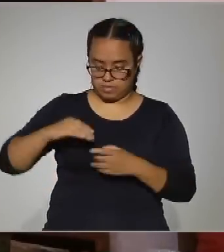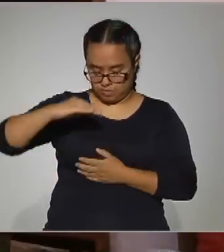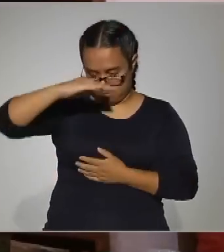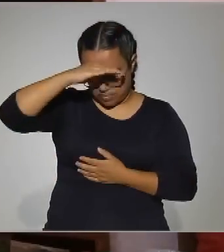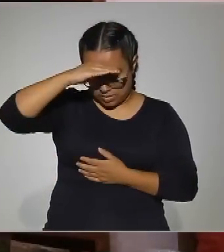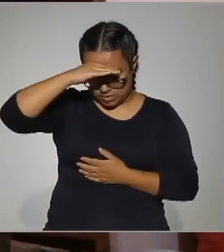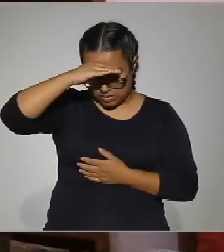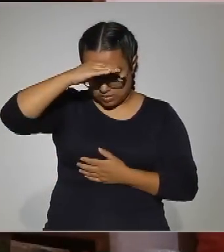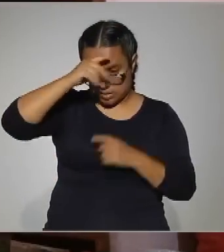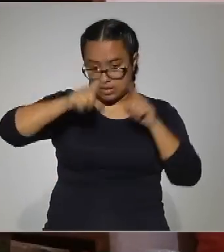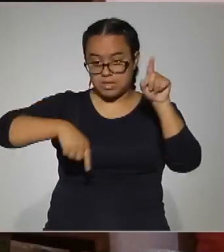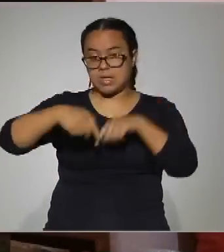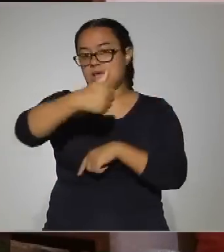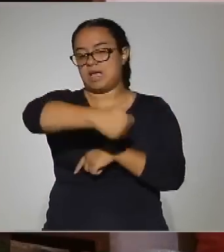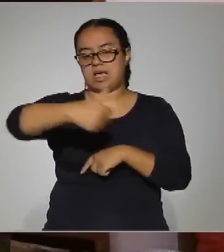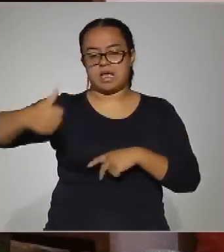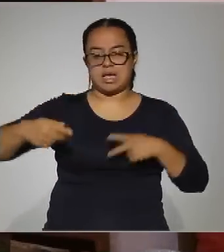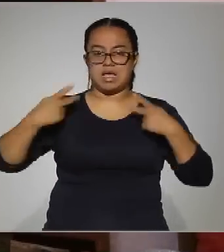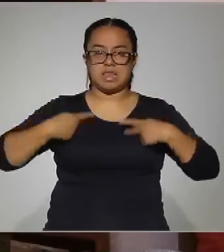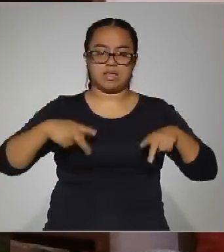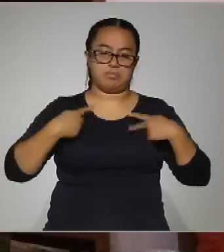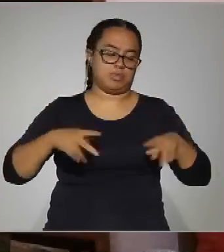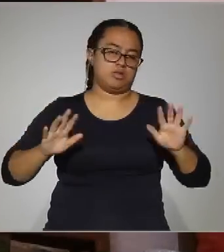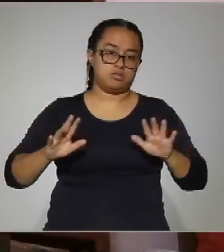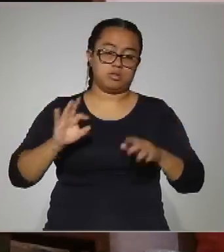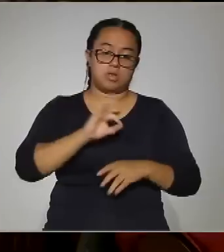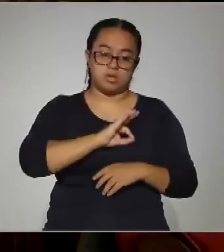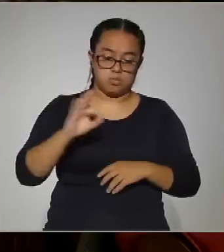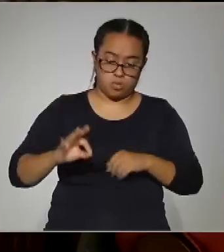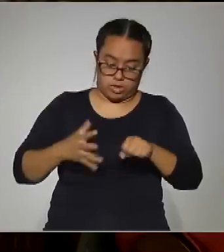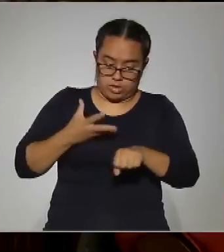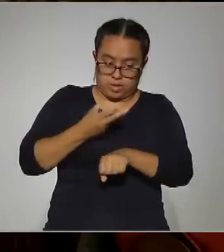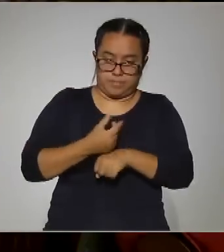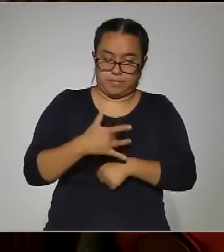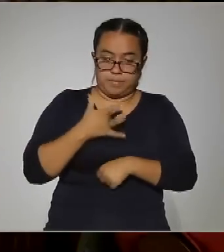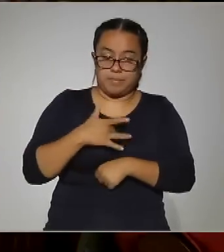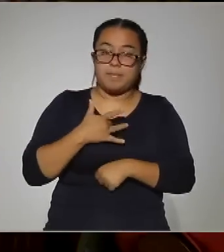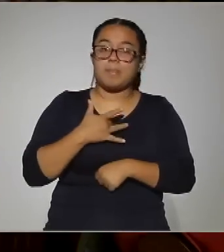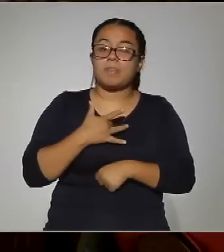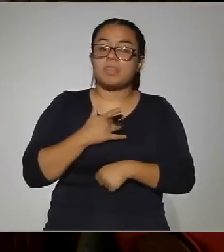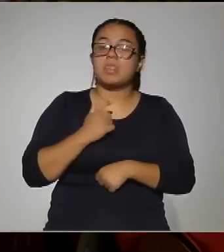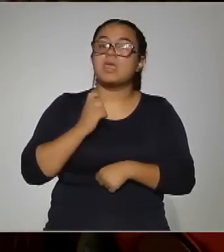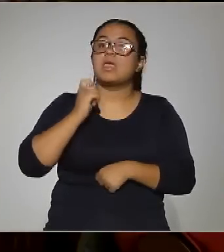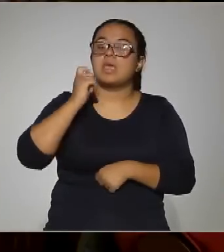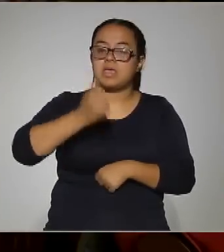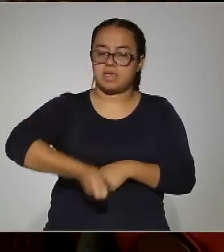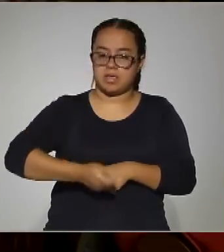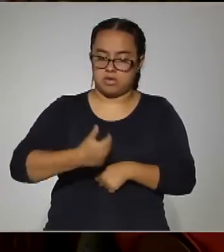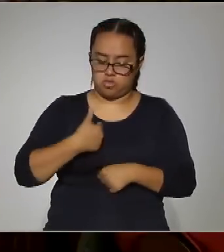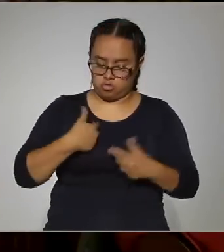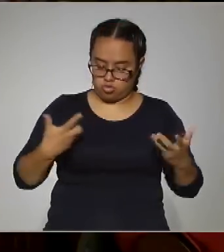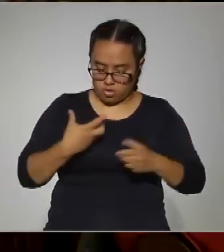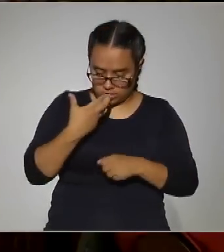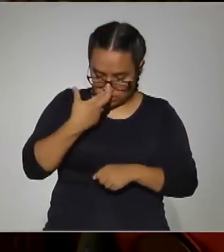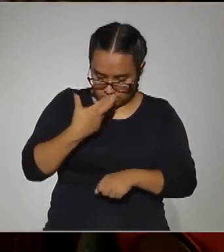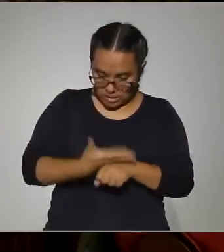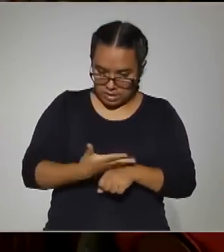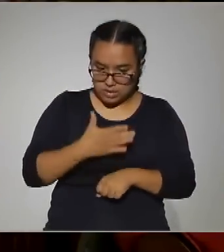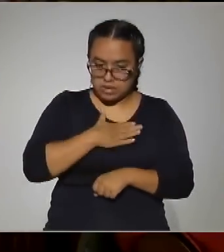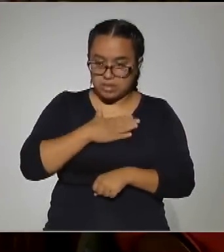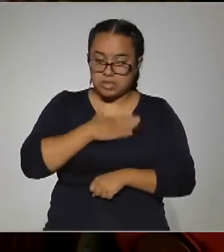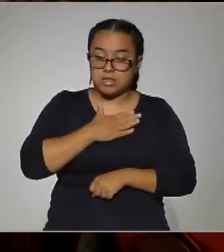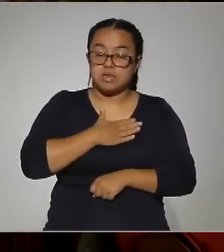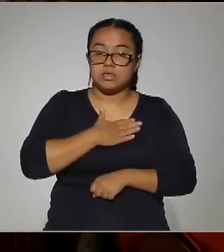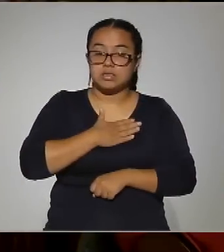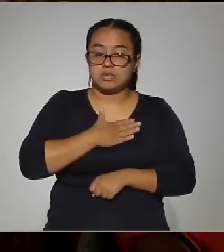posible, dependiendo cada caso, la realización de un trabajo de reparación. Y ahí implica entonces ya un hacerse cargo, dicen, ¿no?,